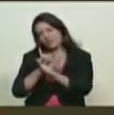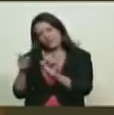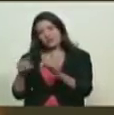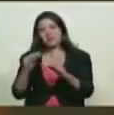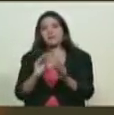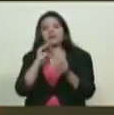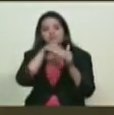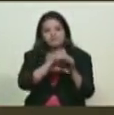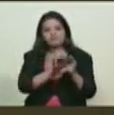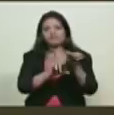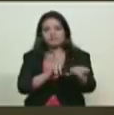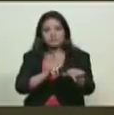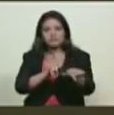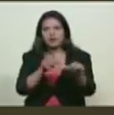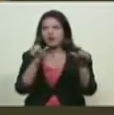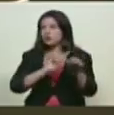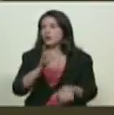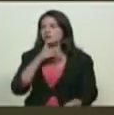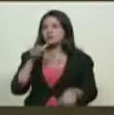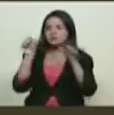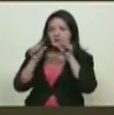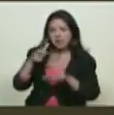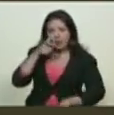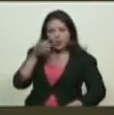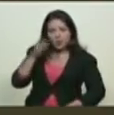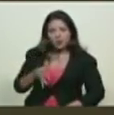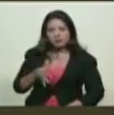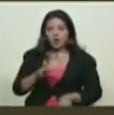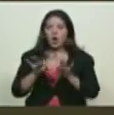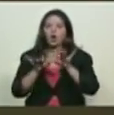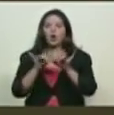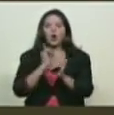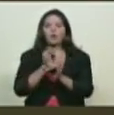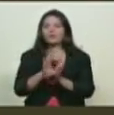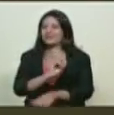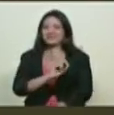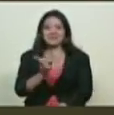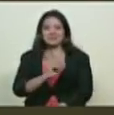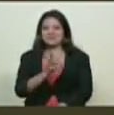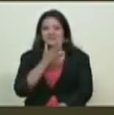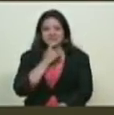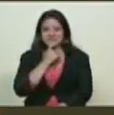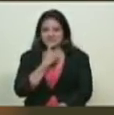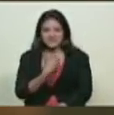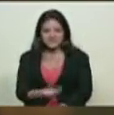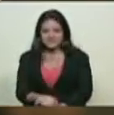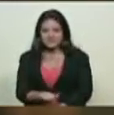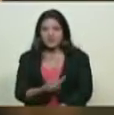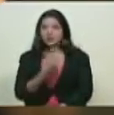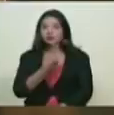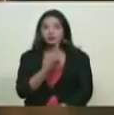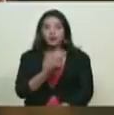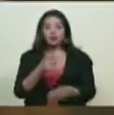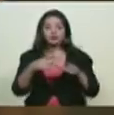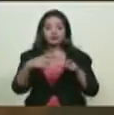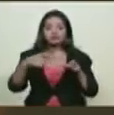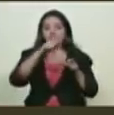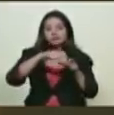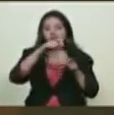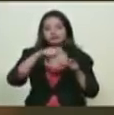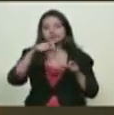había mucho menos sistema de seguridad no era computarizado el banco era con puro recibo